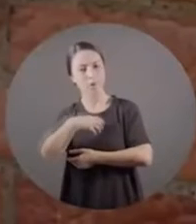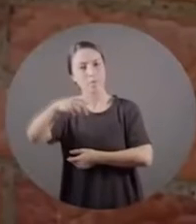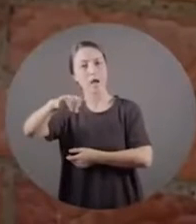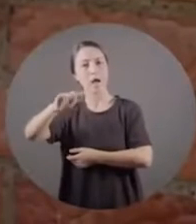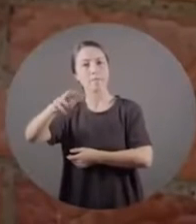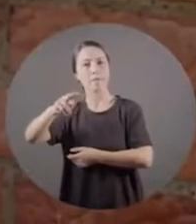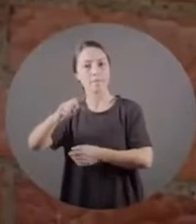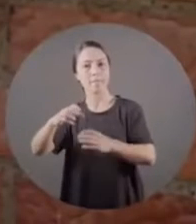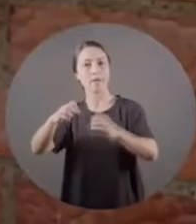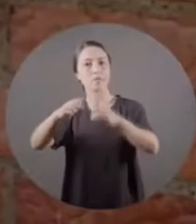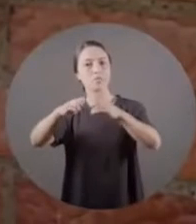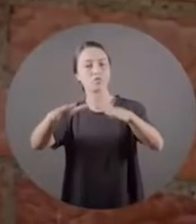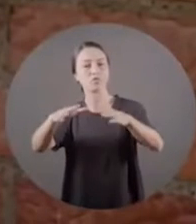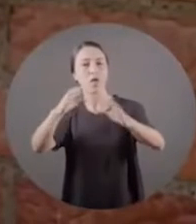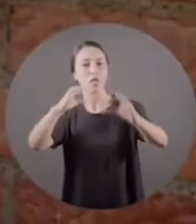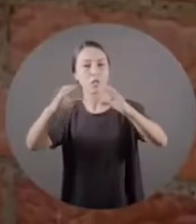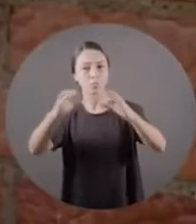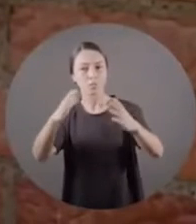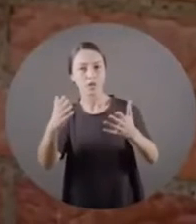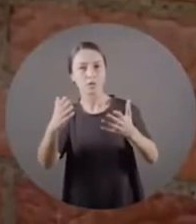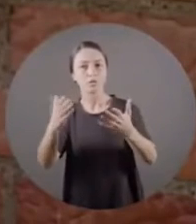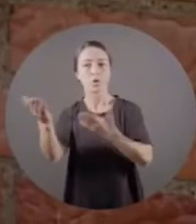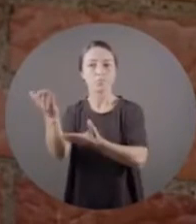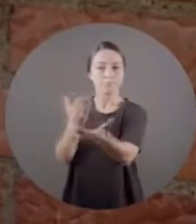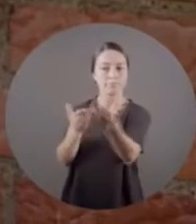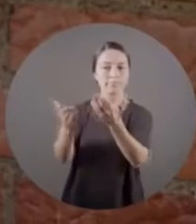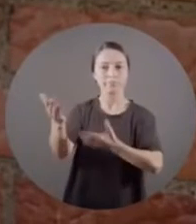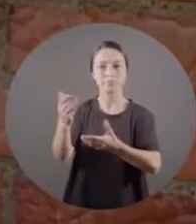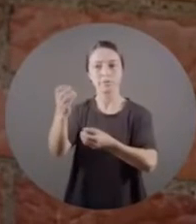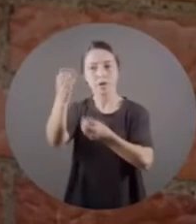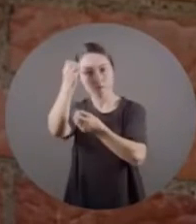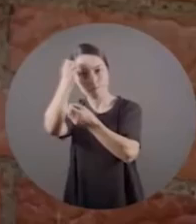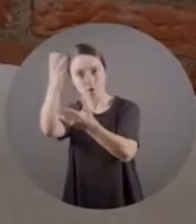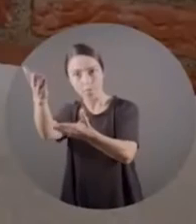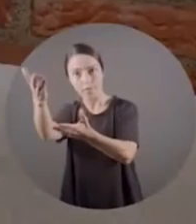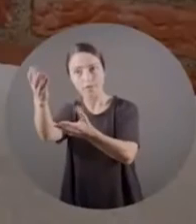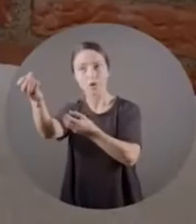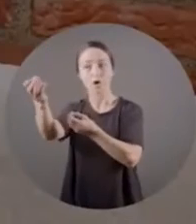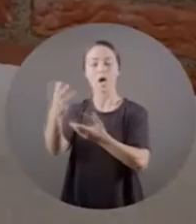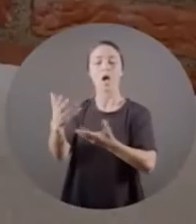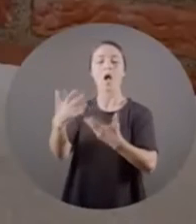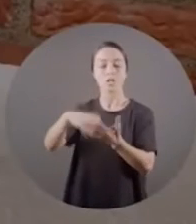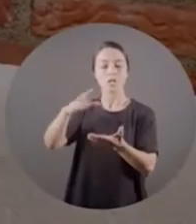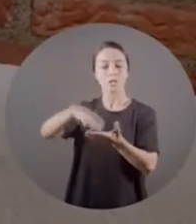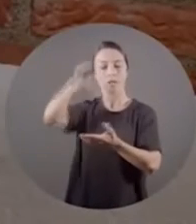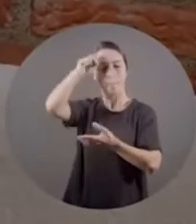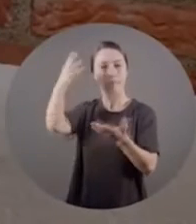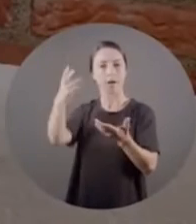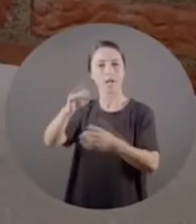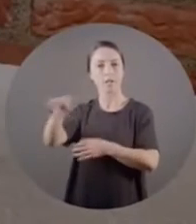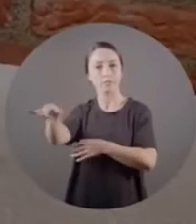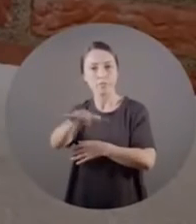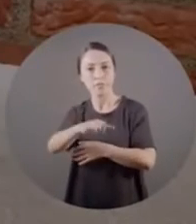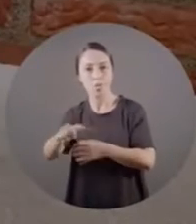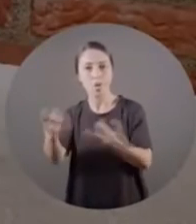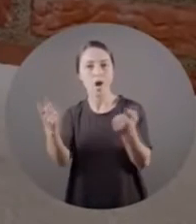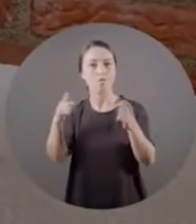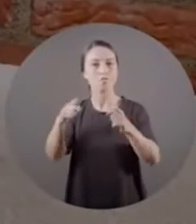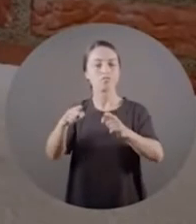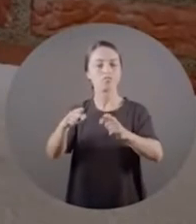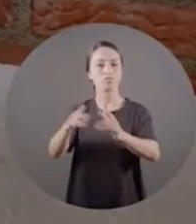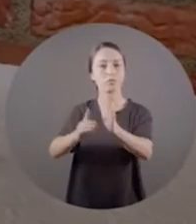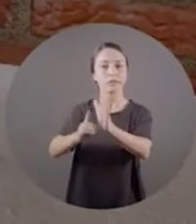red de comunicaciones hacia ambos lados, donde uno tiene información, crece y paralelamente ve a